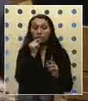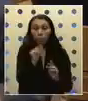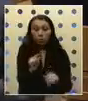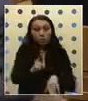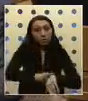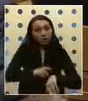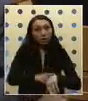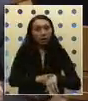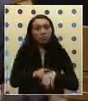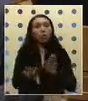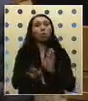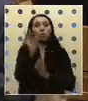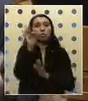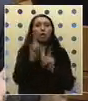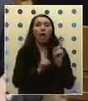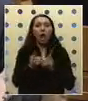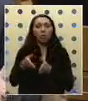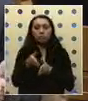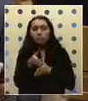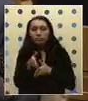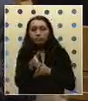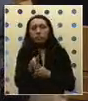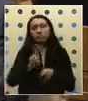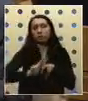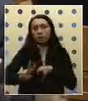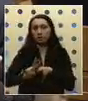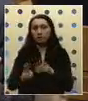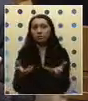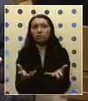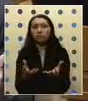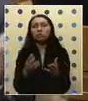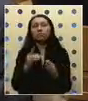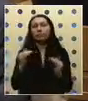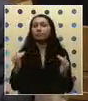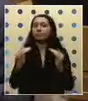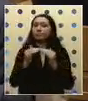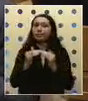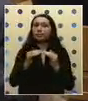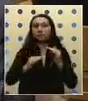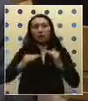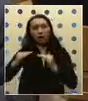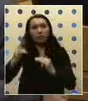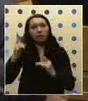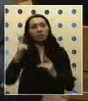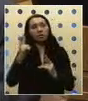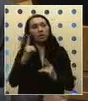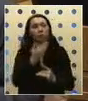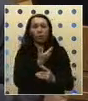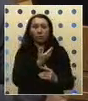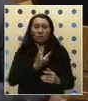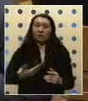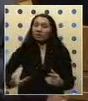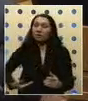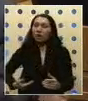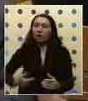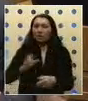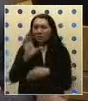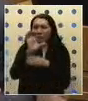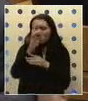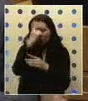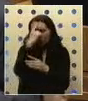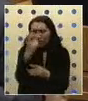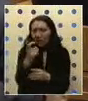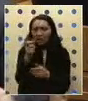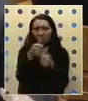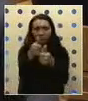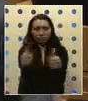tiempo encontremos alguna línea para resolver esto y mantener un cierto nivel propio de un Estado serio, de autoridades